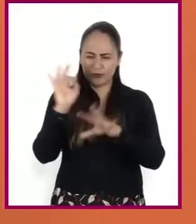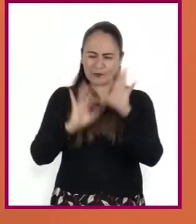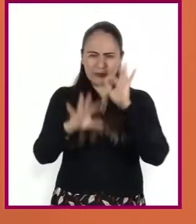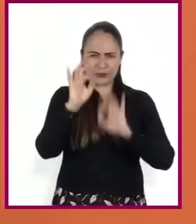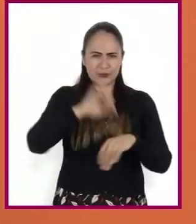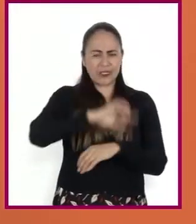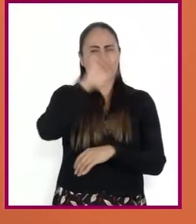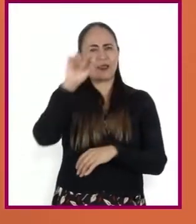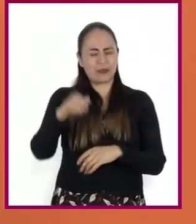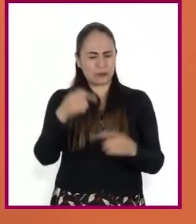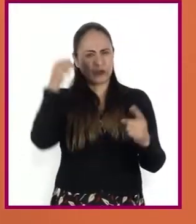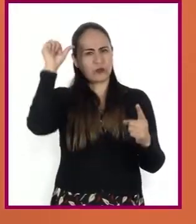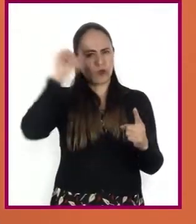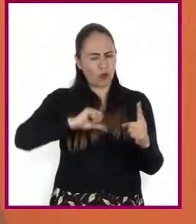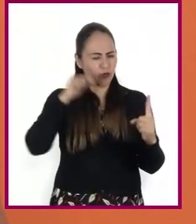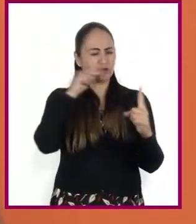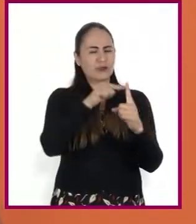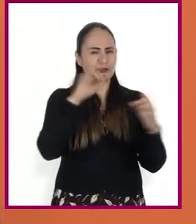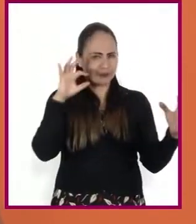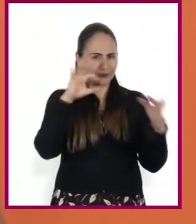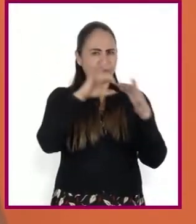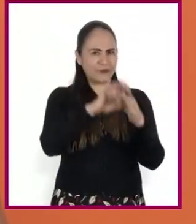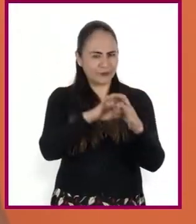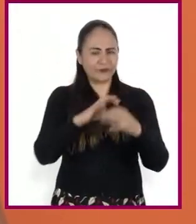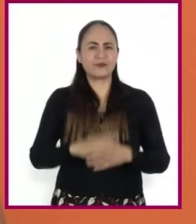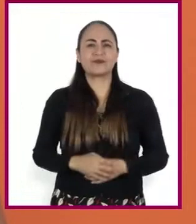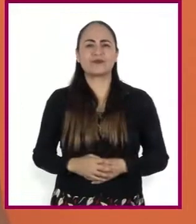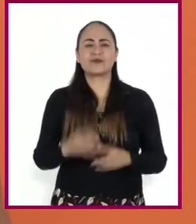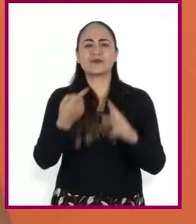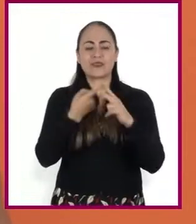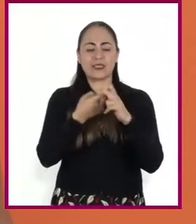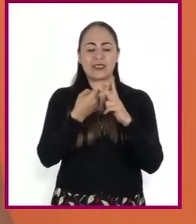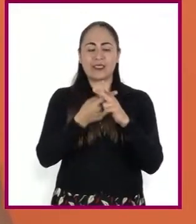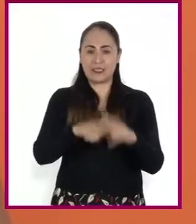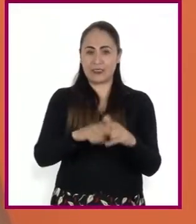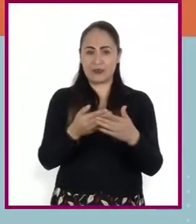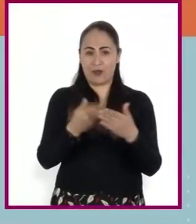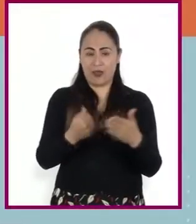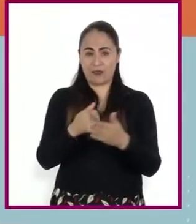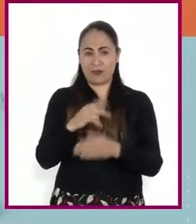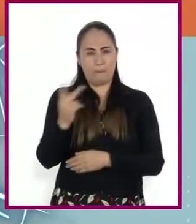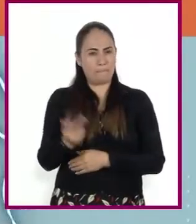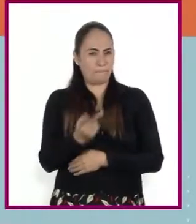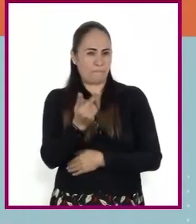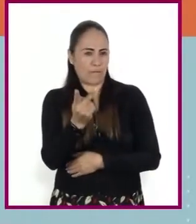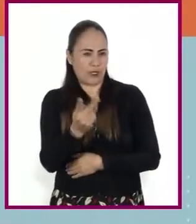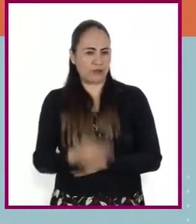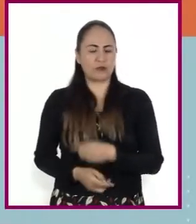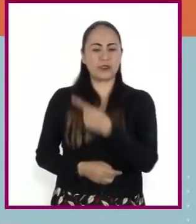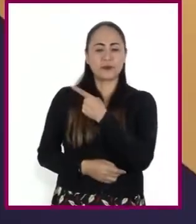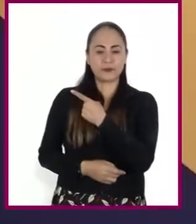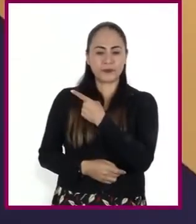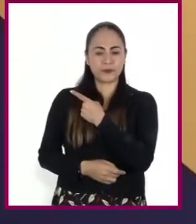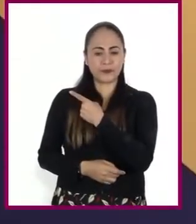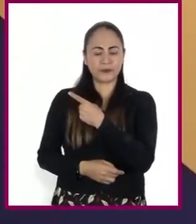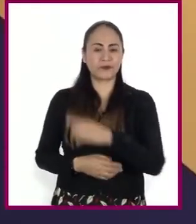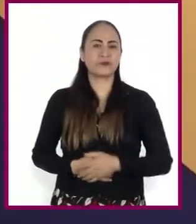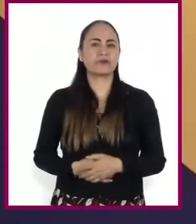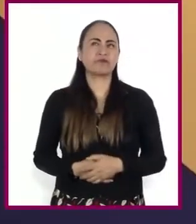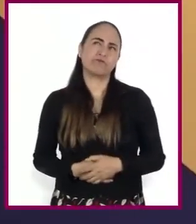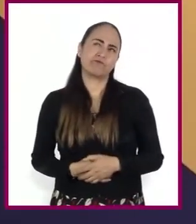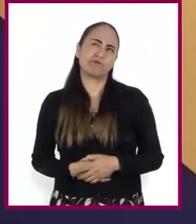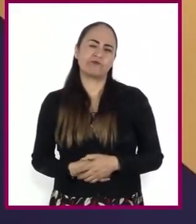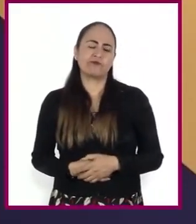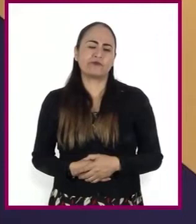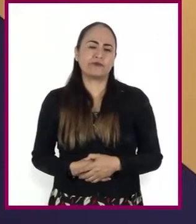para dar sentido a nuestro tema. Para comenzar, les haré una pregunta. ¿Qué forma tiene la Tierra?